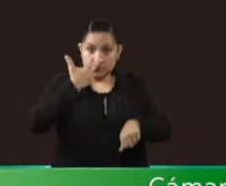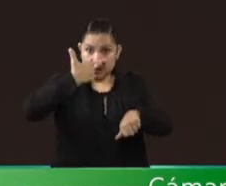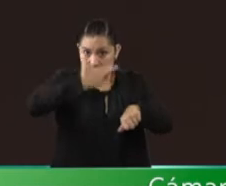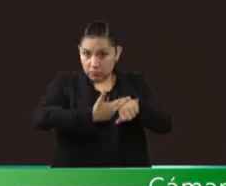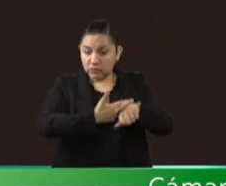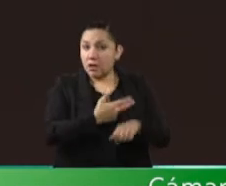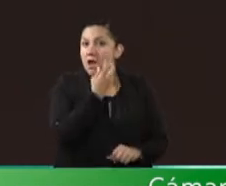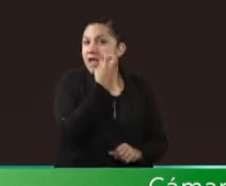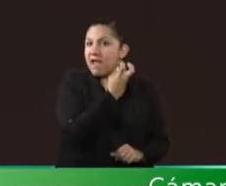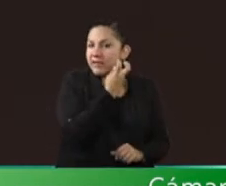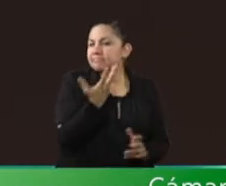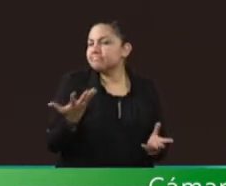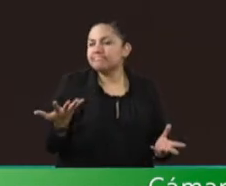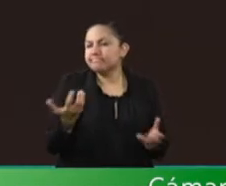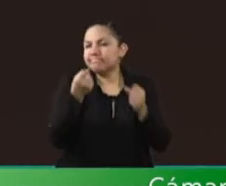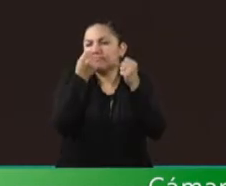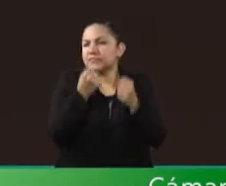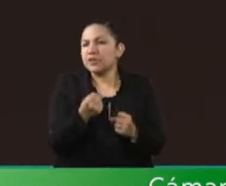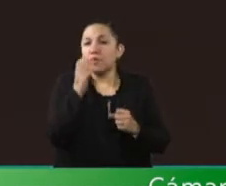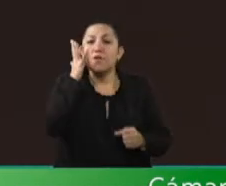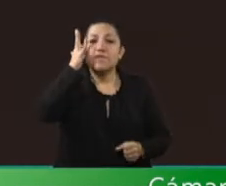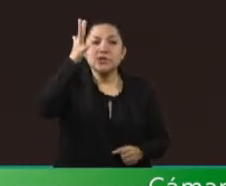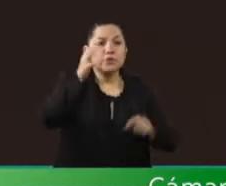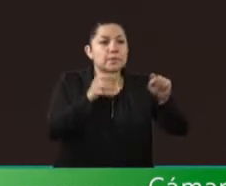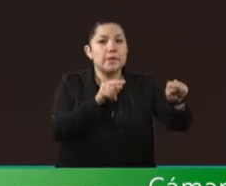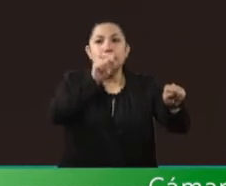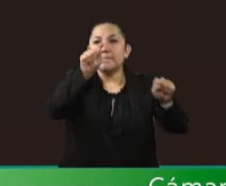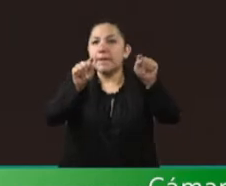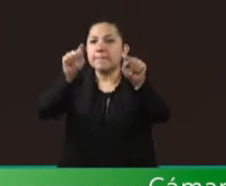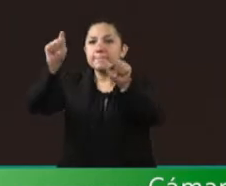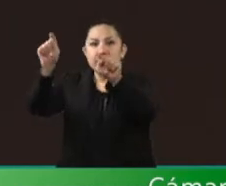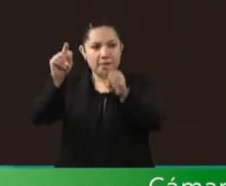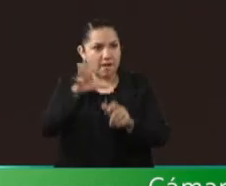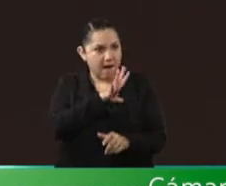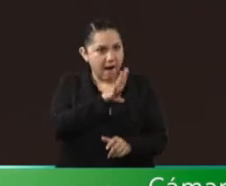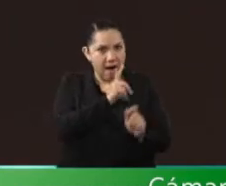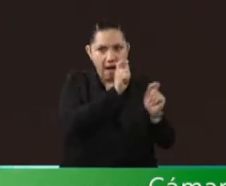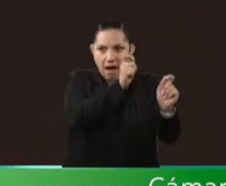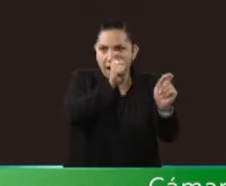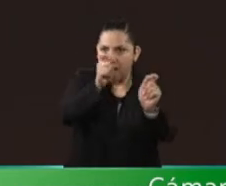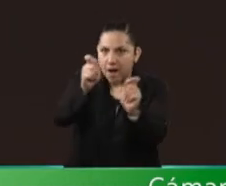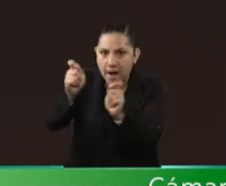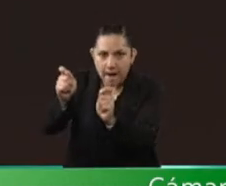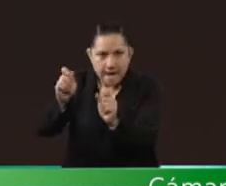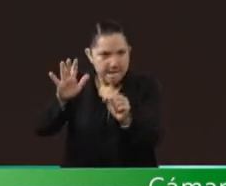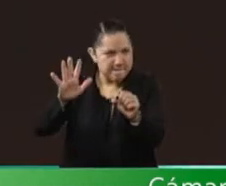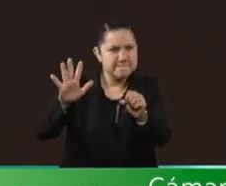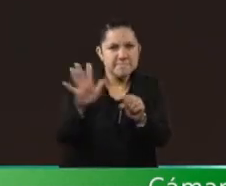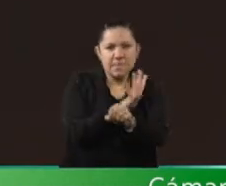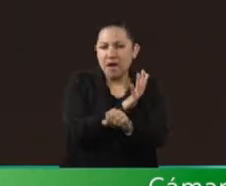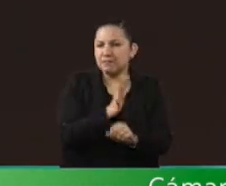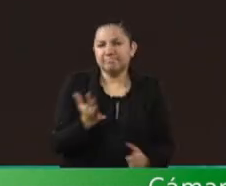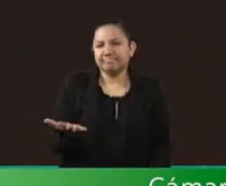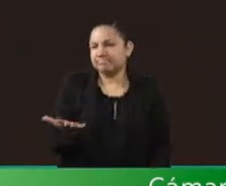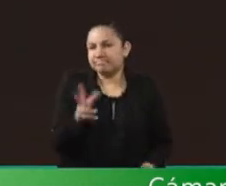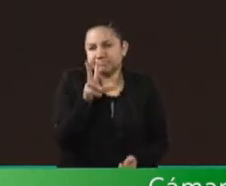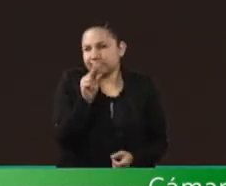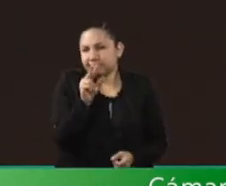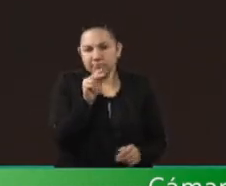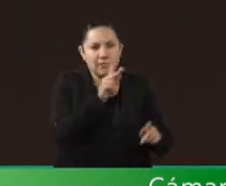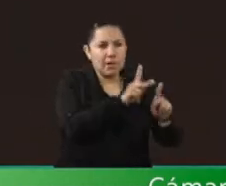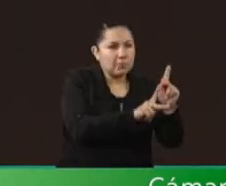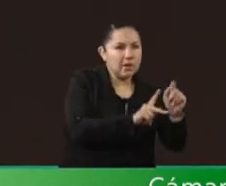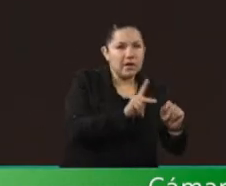servicio limitado, deficiente y sin pocas posibilidades de mejora? Por eso, para quienes pretenden aprobar